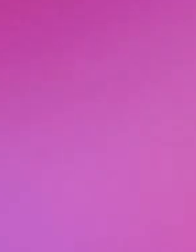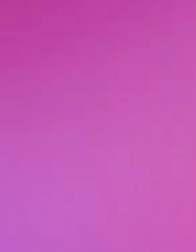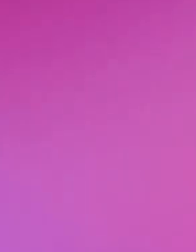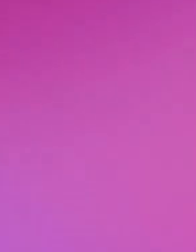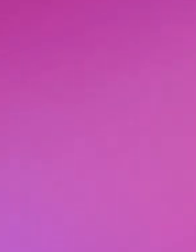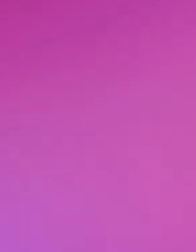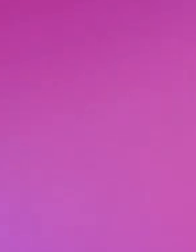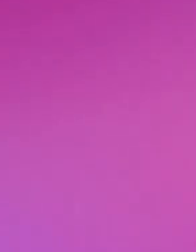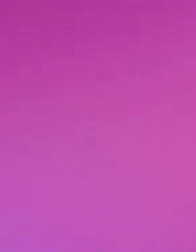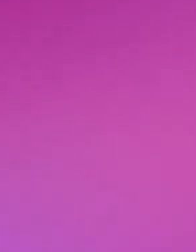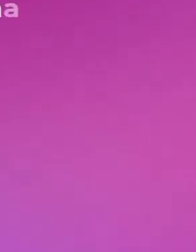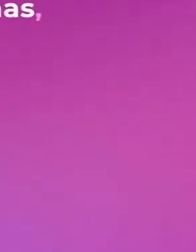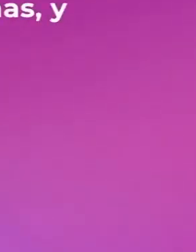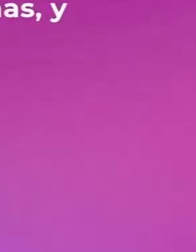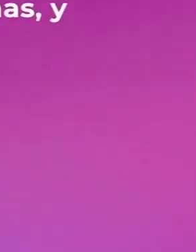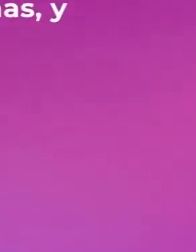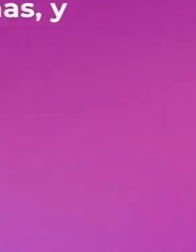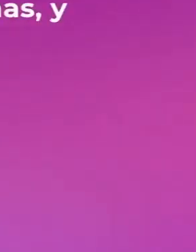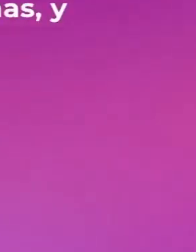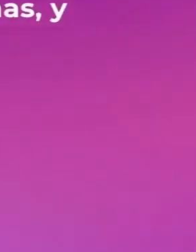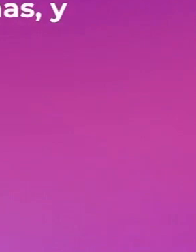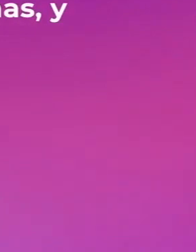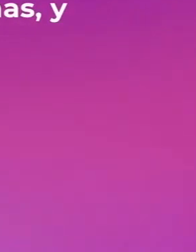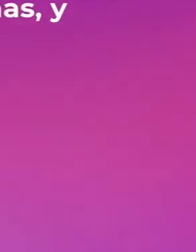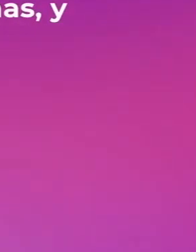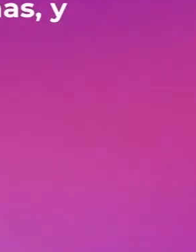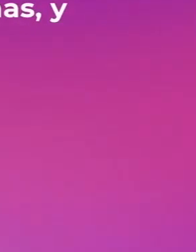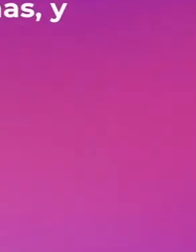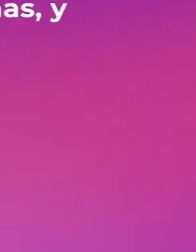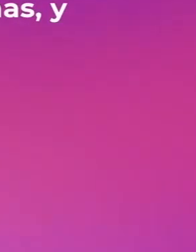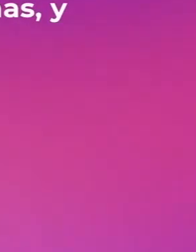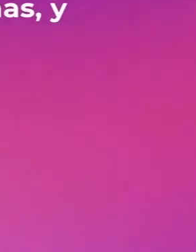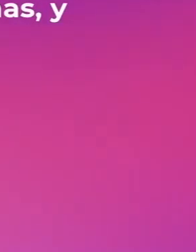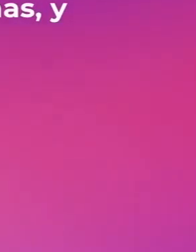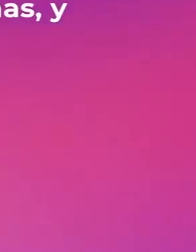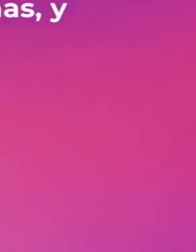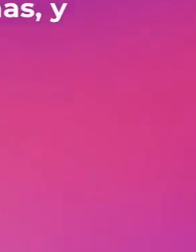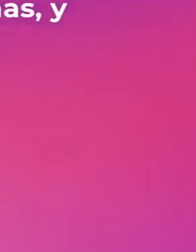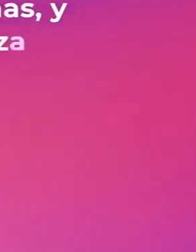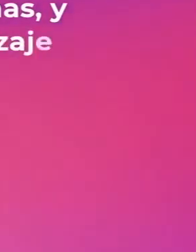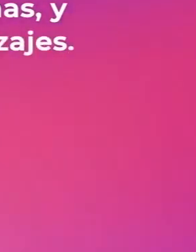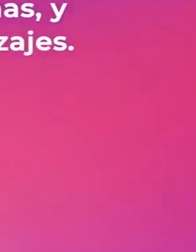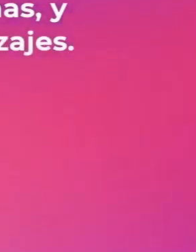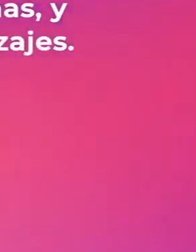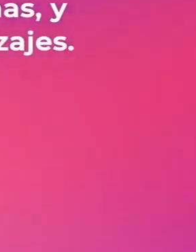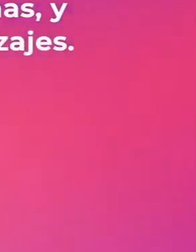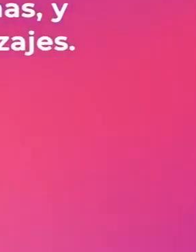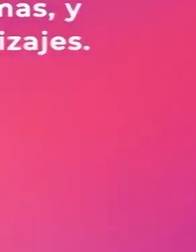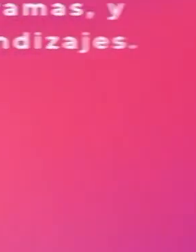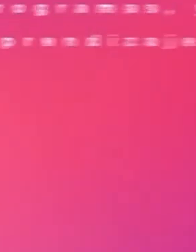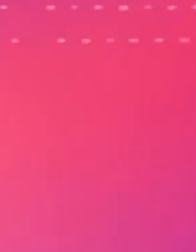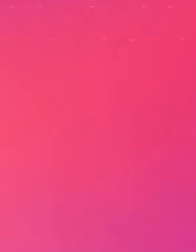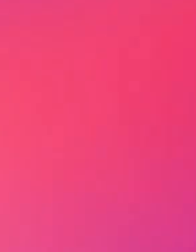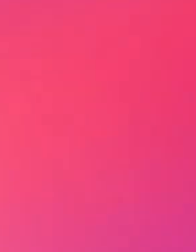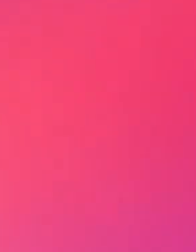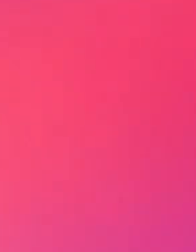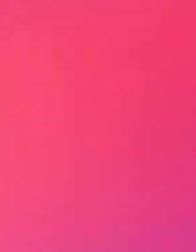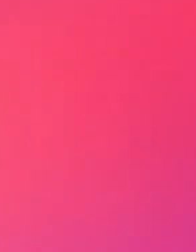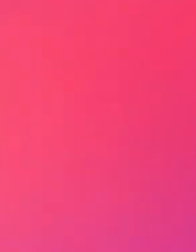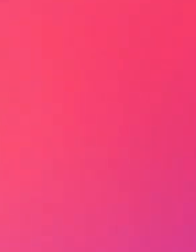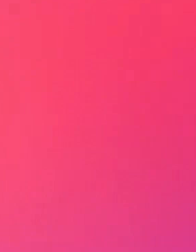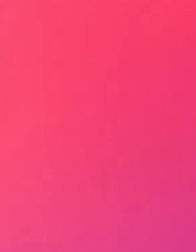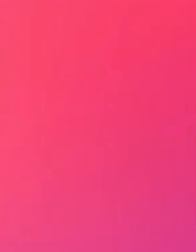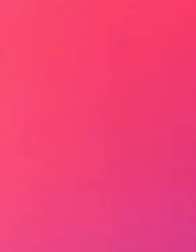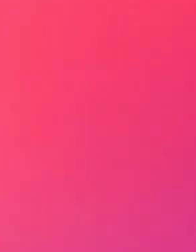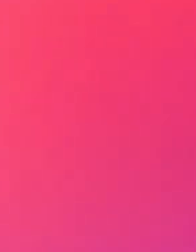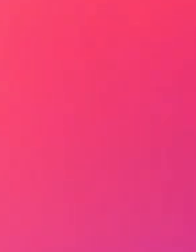aprendeencasa.cep.gob.mx, en donde podrás ver nuevamente los videos de los programas y además encontrarás actividades para fortalecer tus